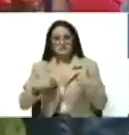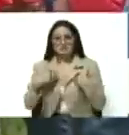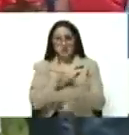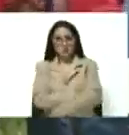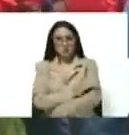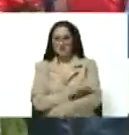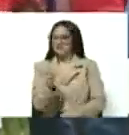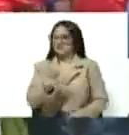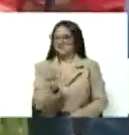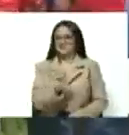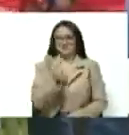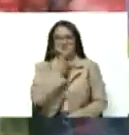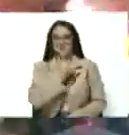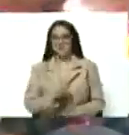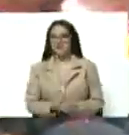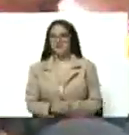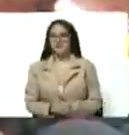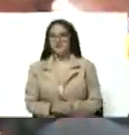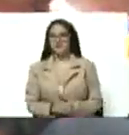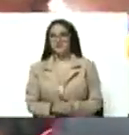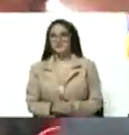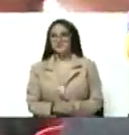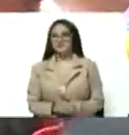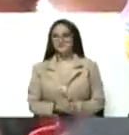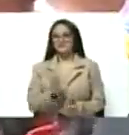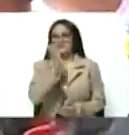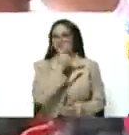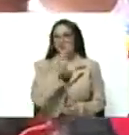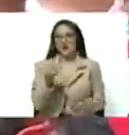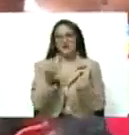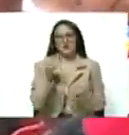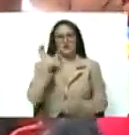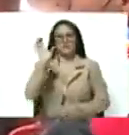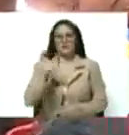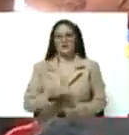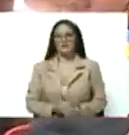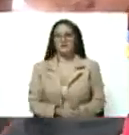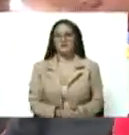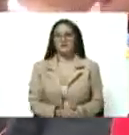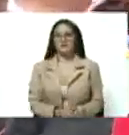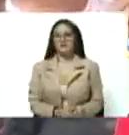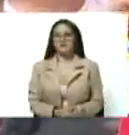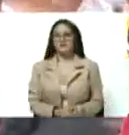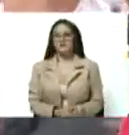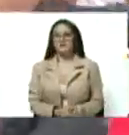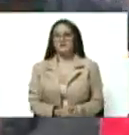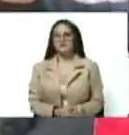ningún lado. Eso no existe en ningún lado.